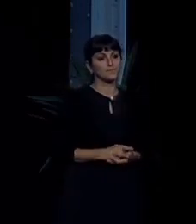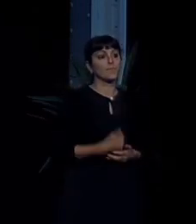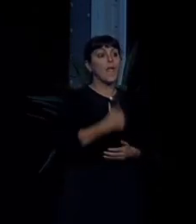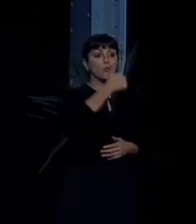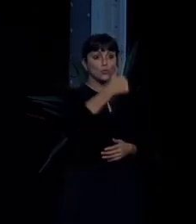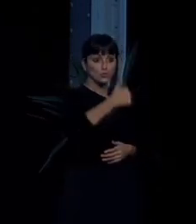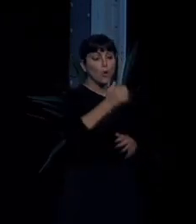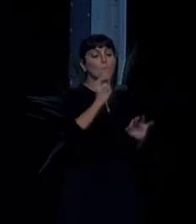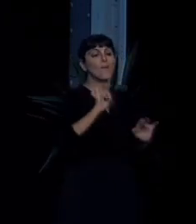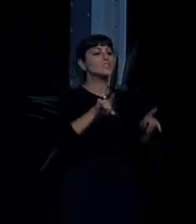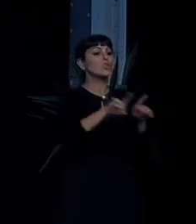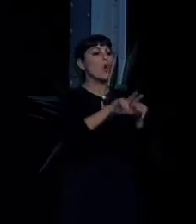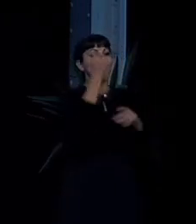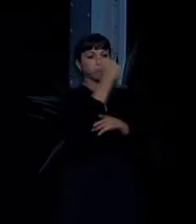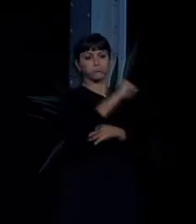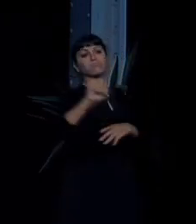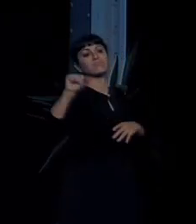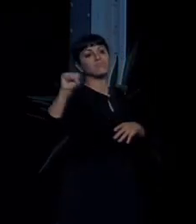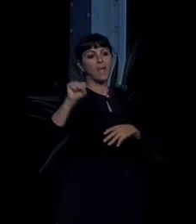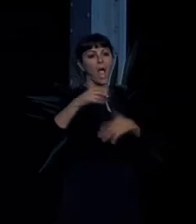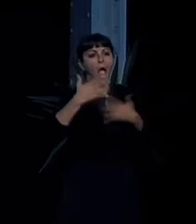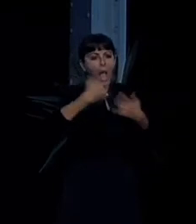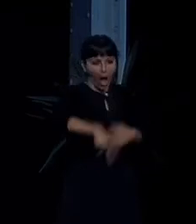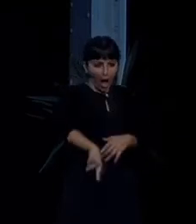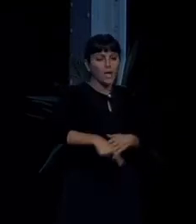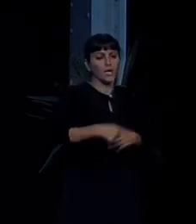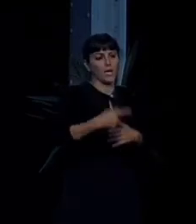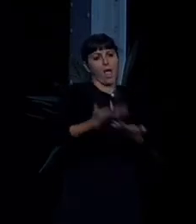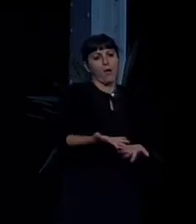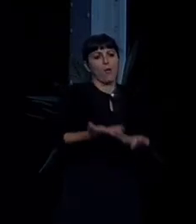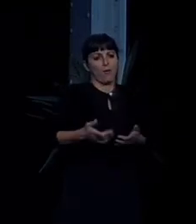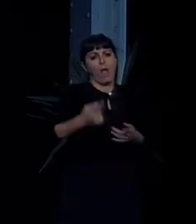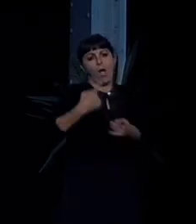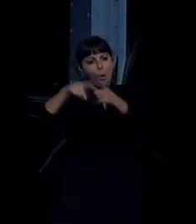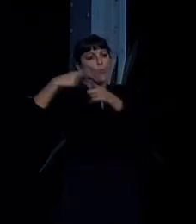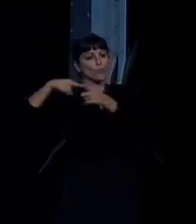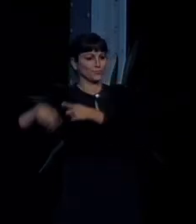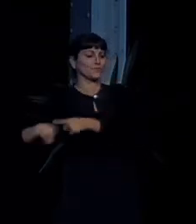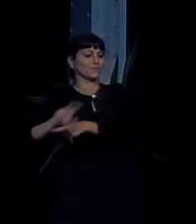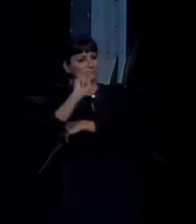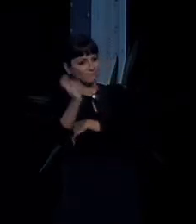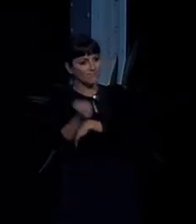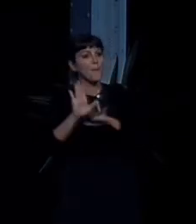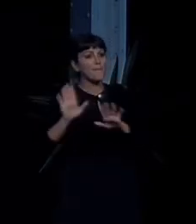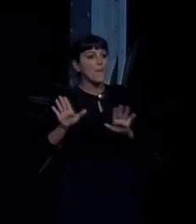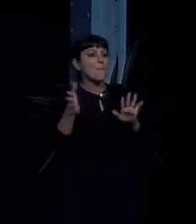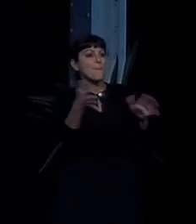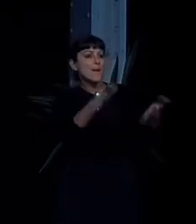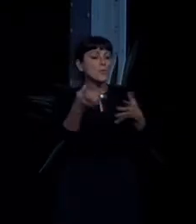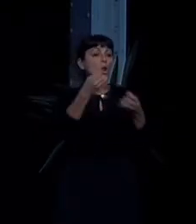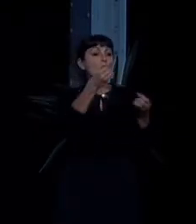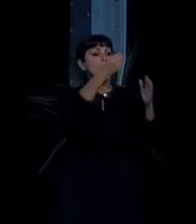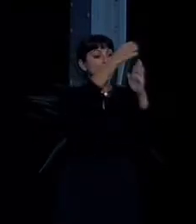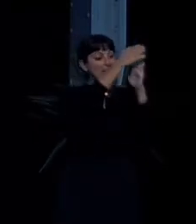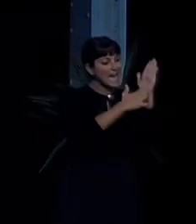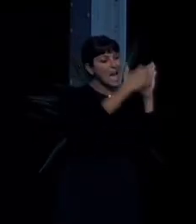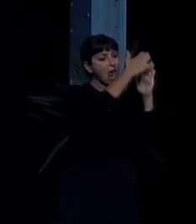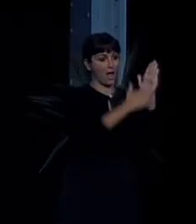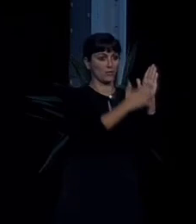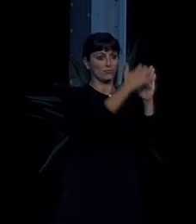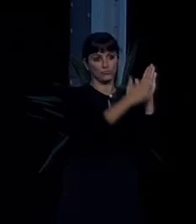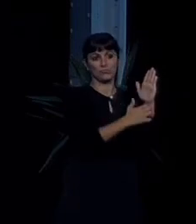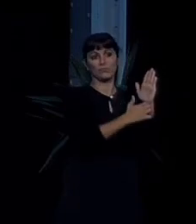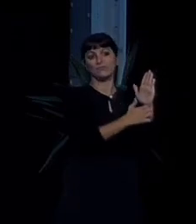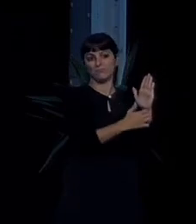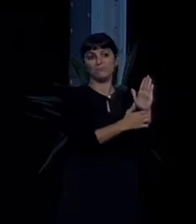era la transgresión de la época, ahora tenemos otras transgresiones, pero los relatos siguen esta misma pauta, ¿no? Siempre se van a marcar relatos por los cuales se nos